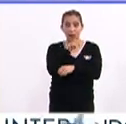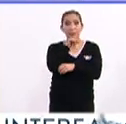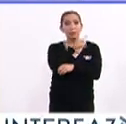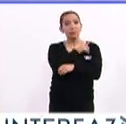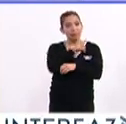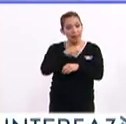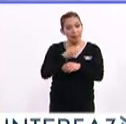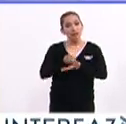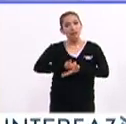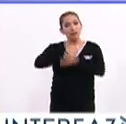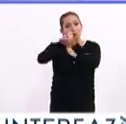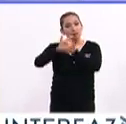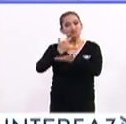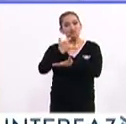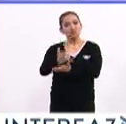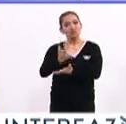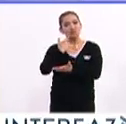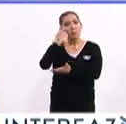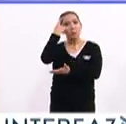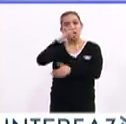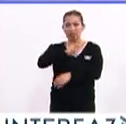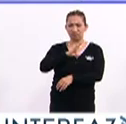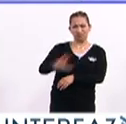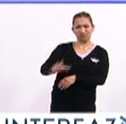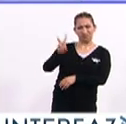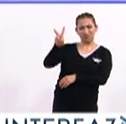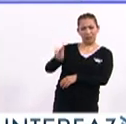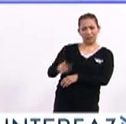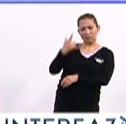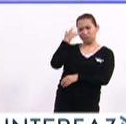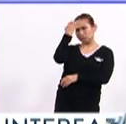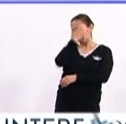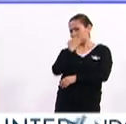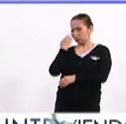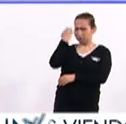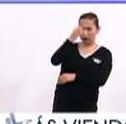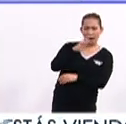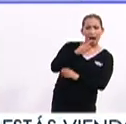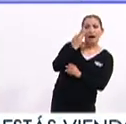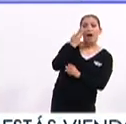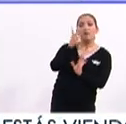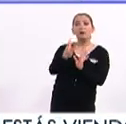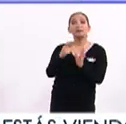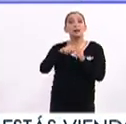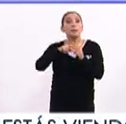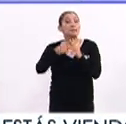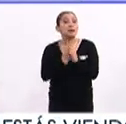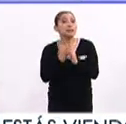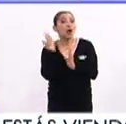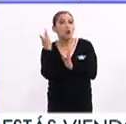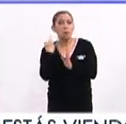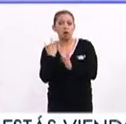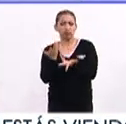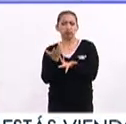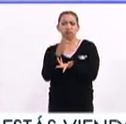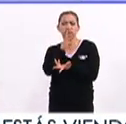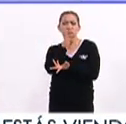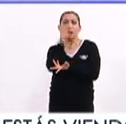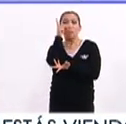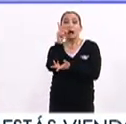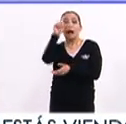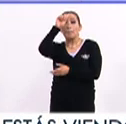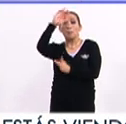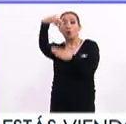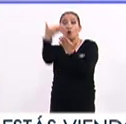también debe ser un esfuerzo no solo de rechazo de la verdad que se intenta transmitir, sino el comienzo de una reacción para